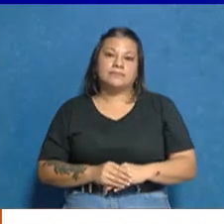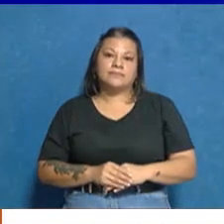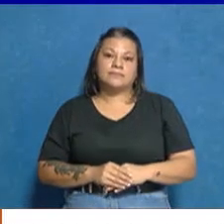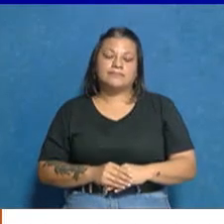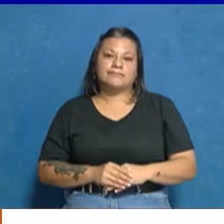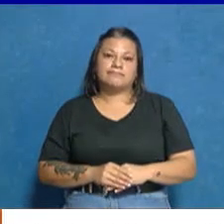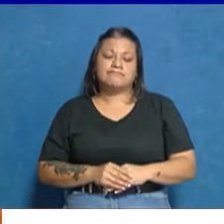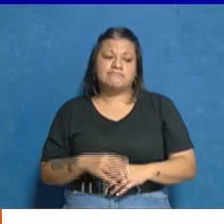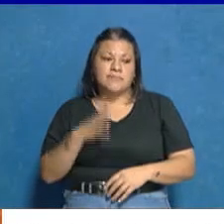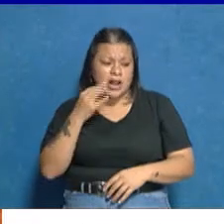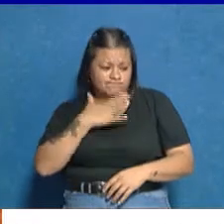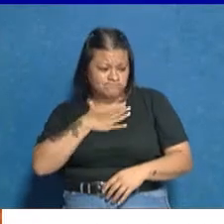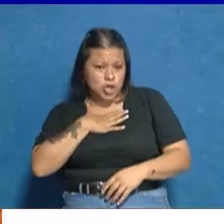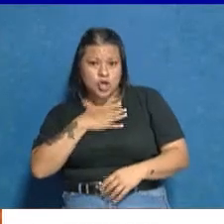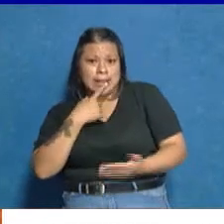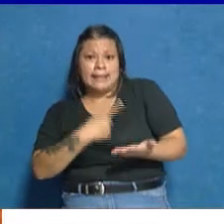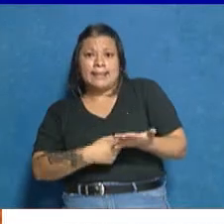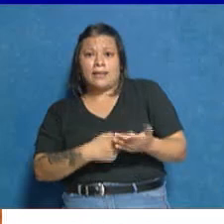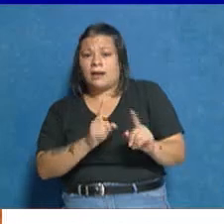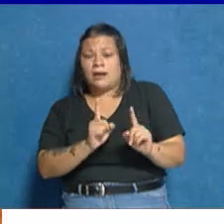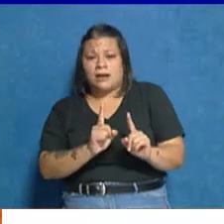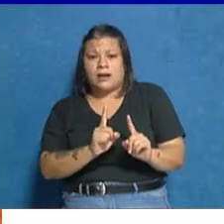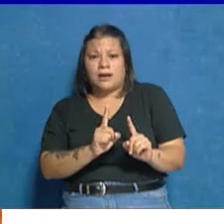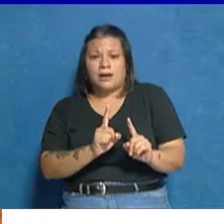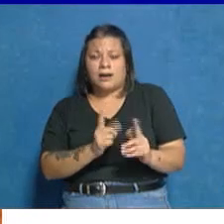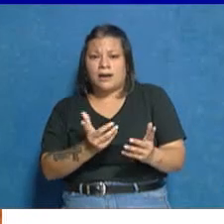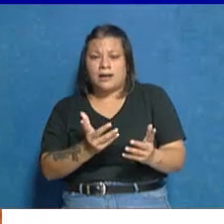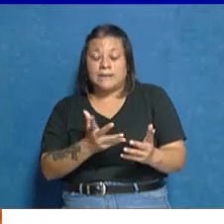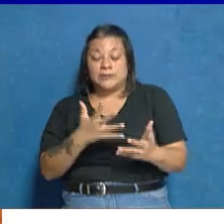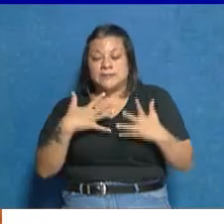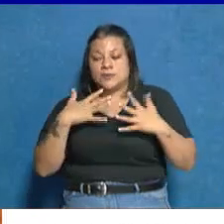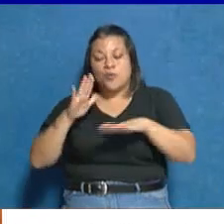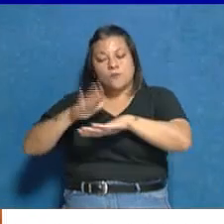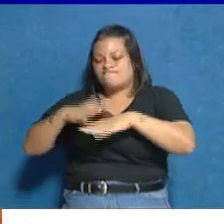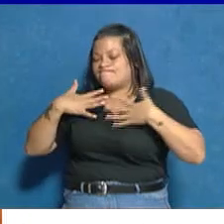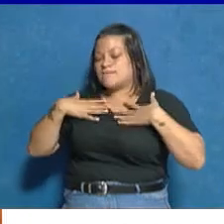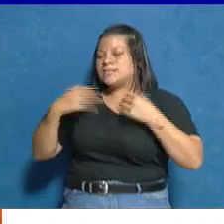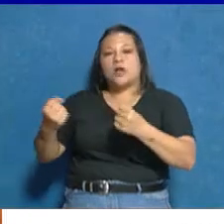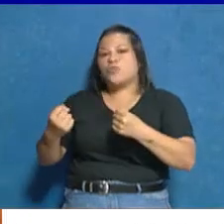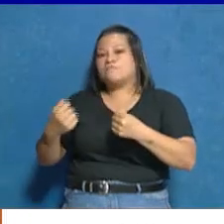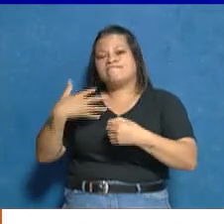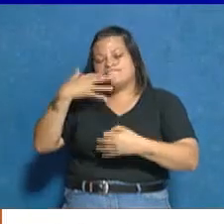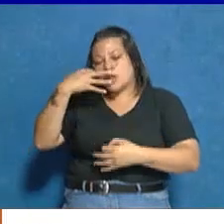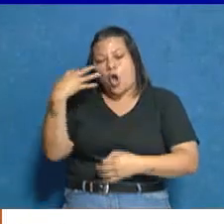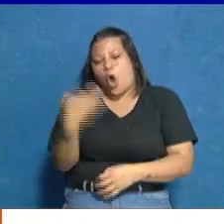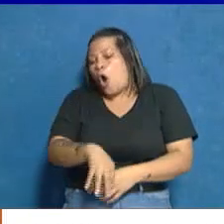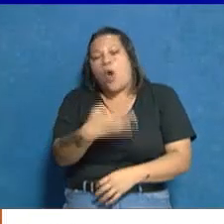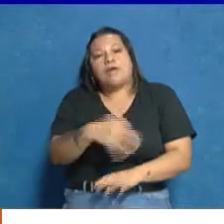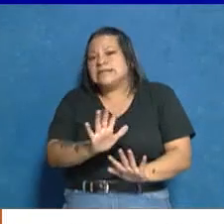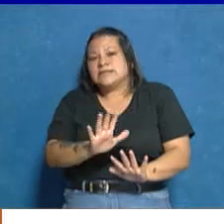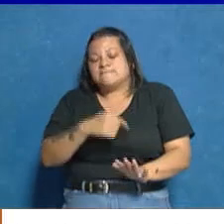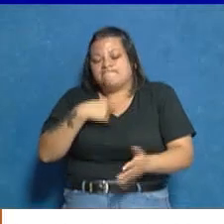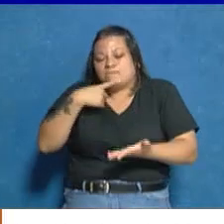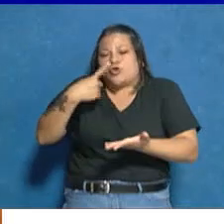no era algo que yo quería, sino que bueno, la salud me lleva a tener que tomar